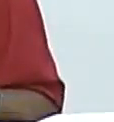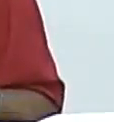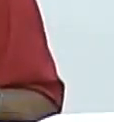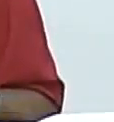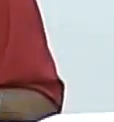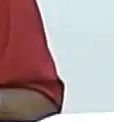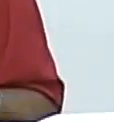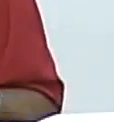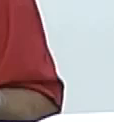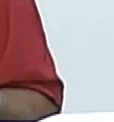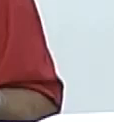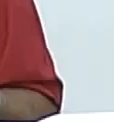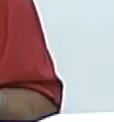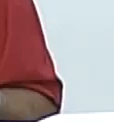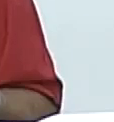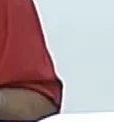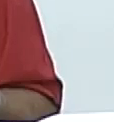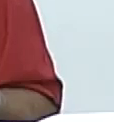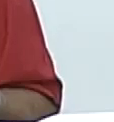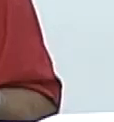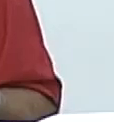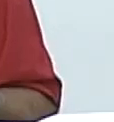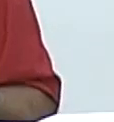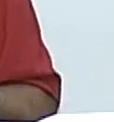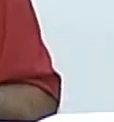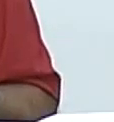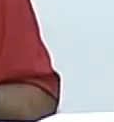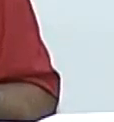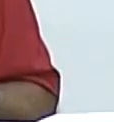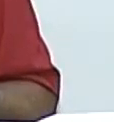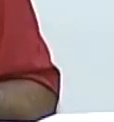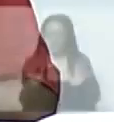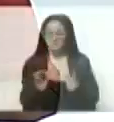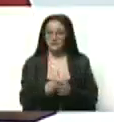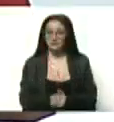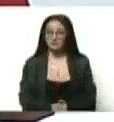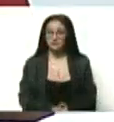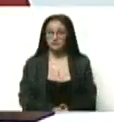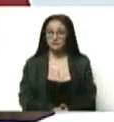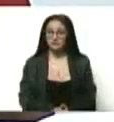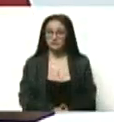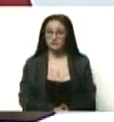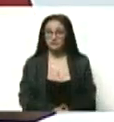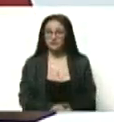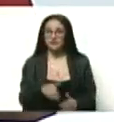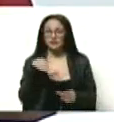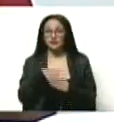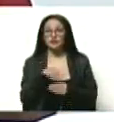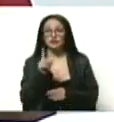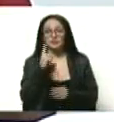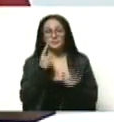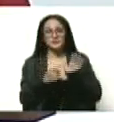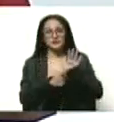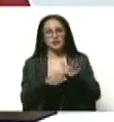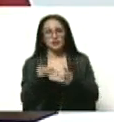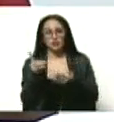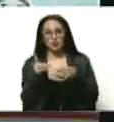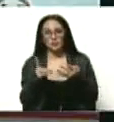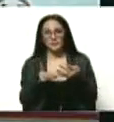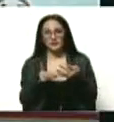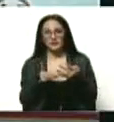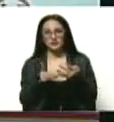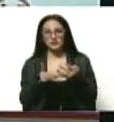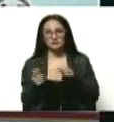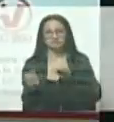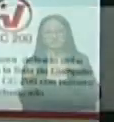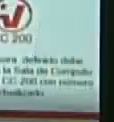de 1 a 6 de la tarde, al menos. El votante debe presentar su documento de identidad, se traslada